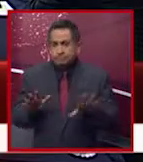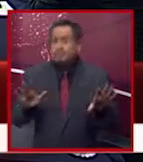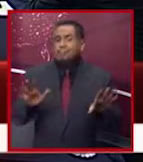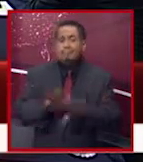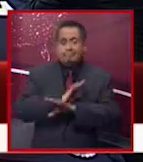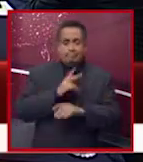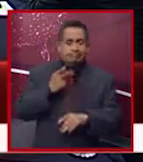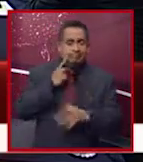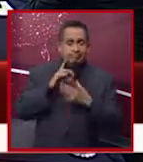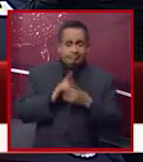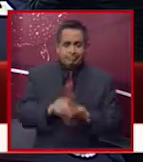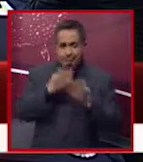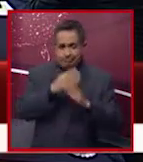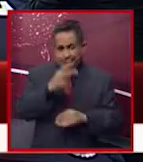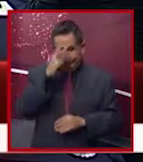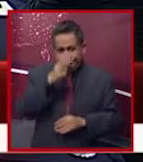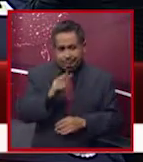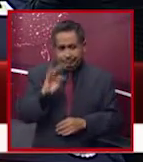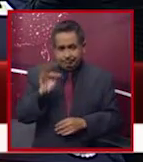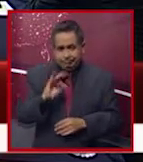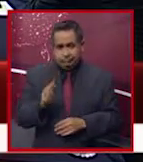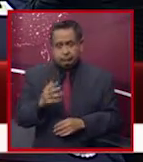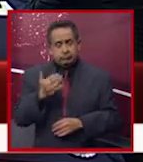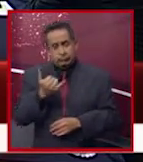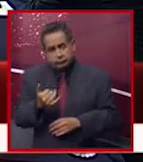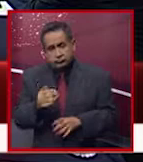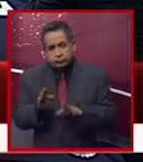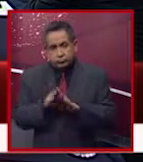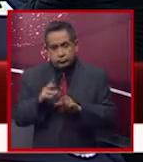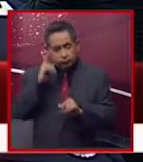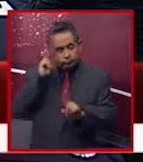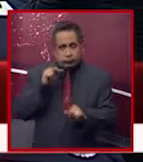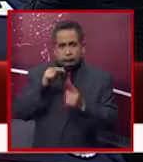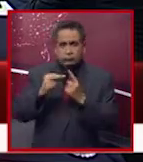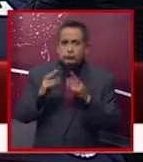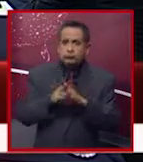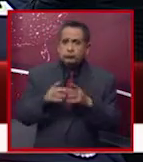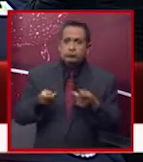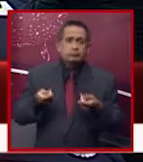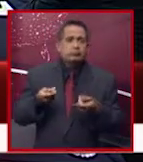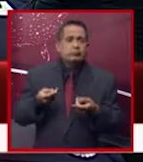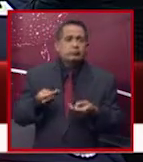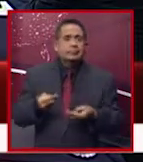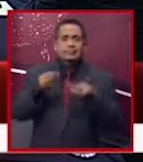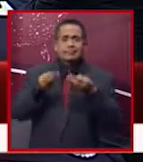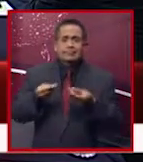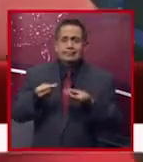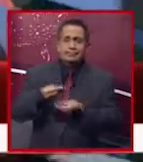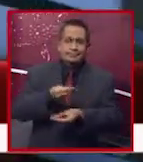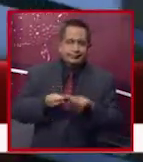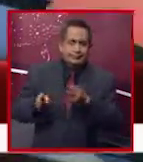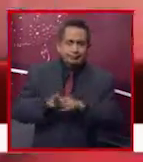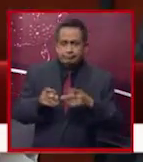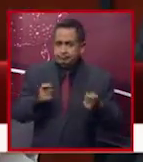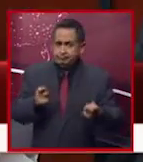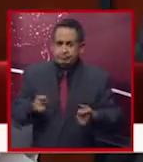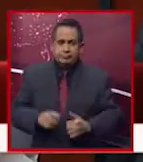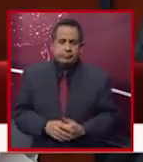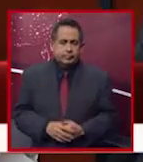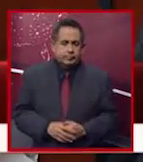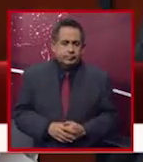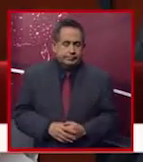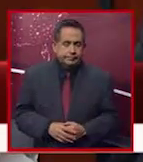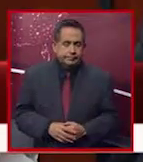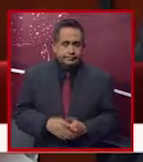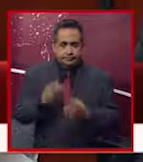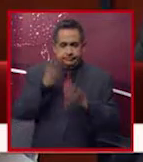las políticas de Banco de México y la concepción del manejo del país. De acuerdo